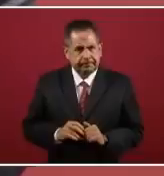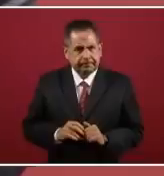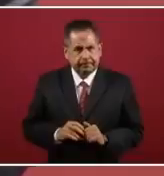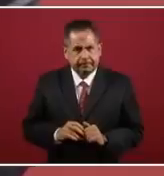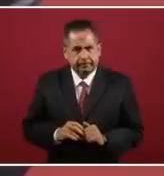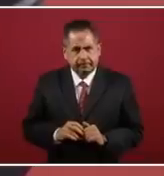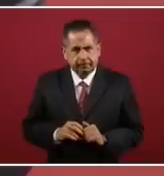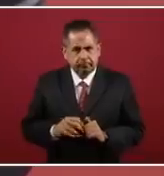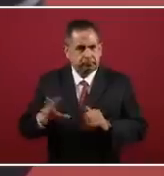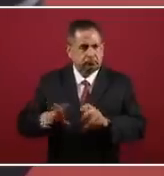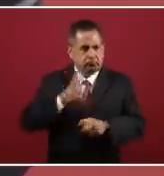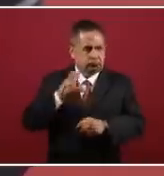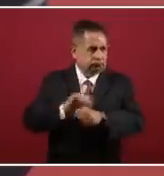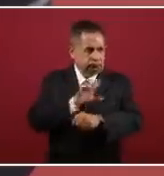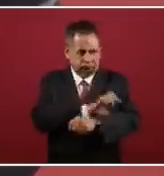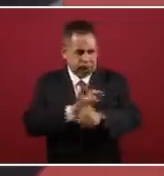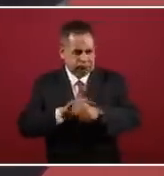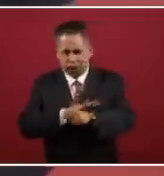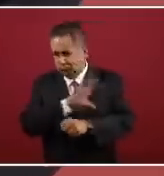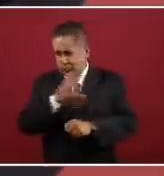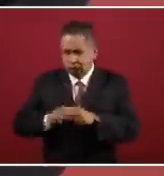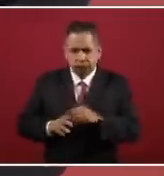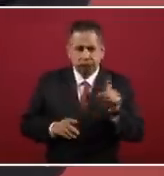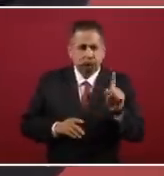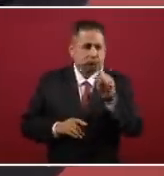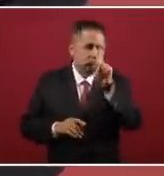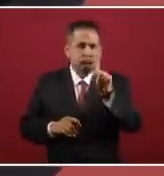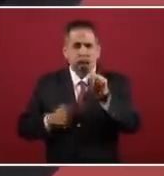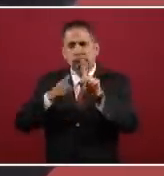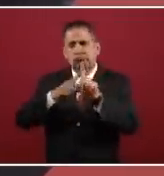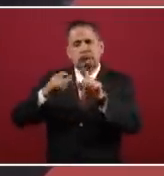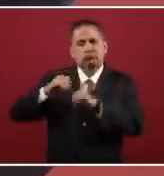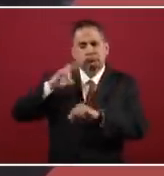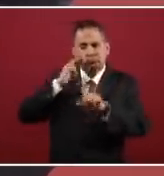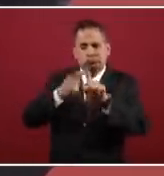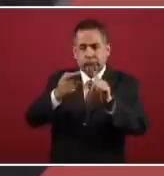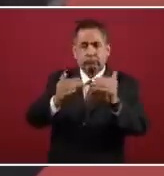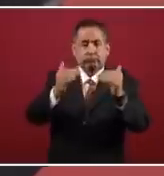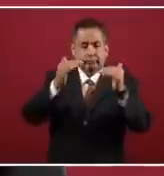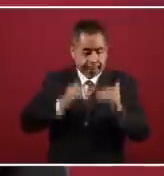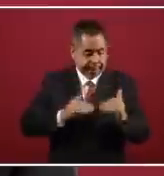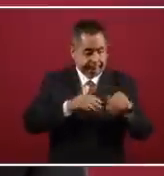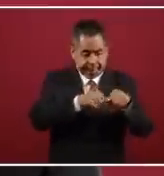todos los coordinadores, en este caso es un coordinador general, pero las coordinaciones